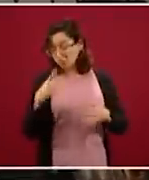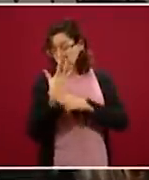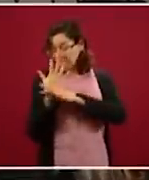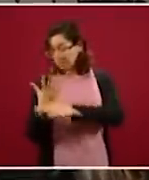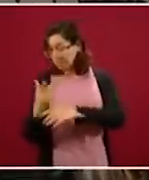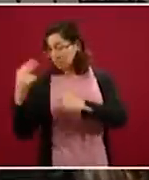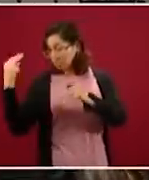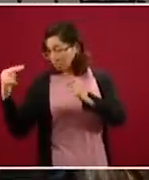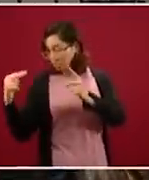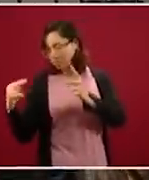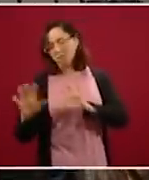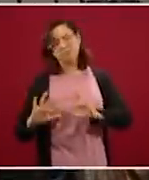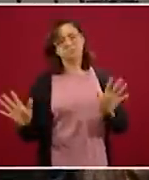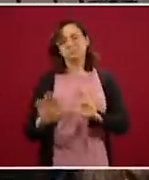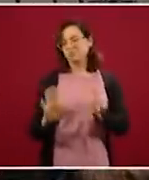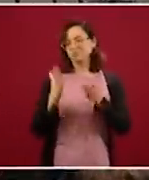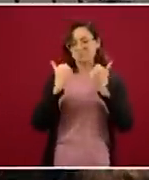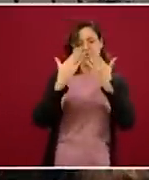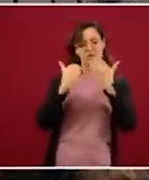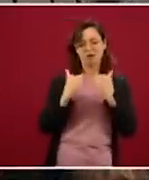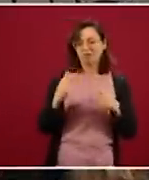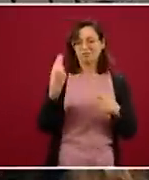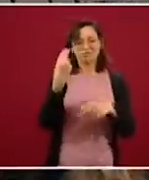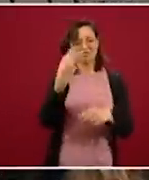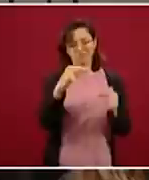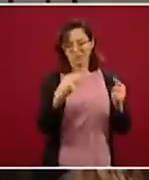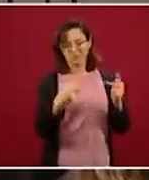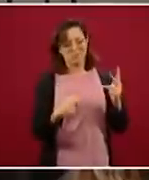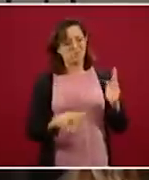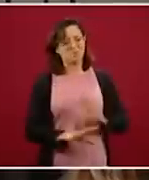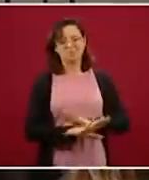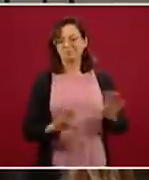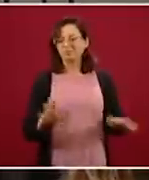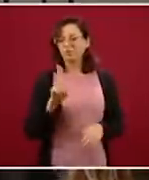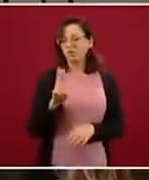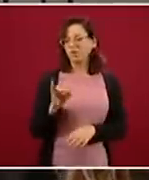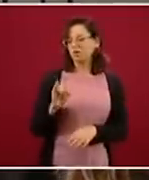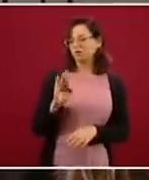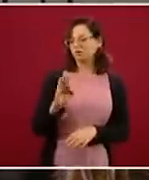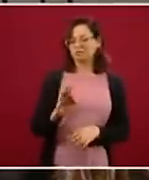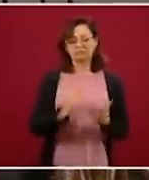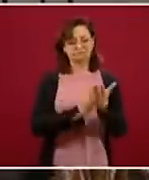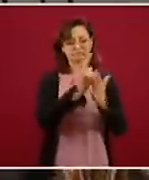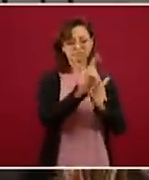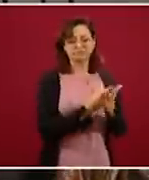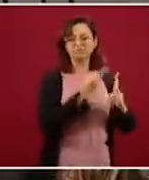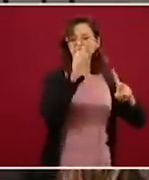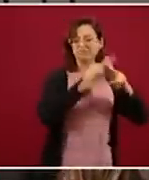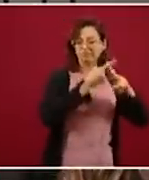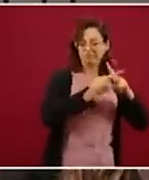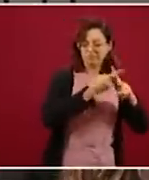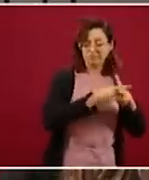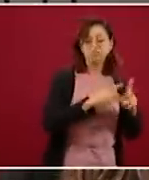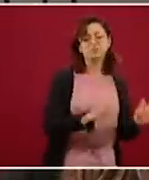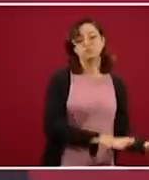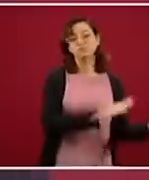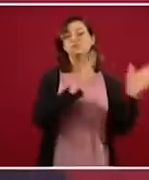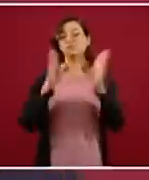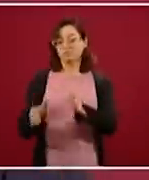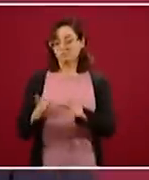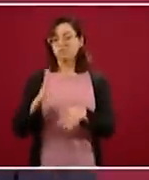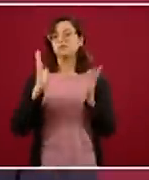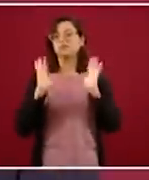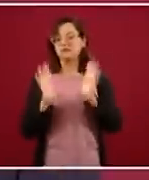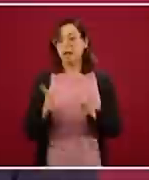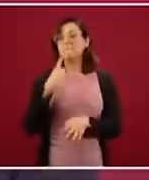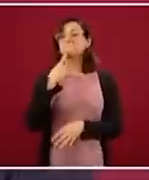de que en una sociedad democrática la unidad de inteligencia financiera empiece a investigar a alguien. El otro modelo es un modelo reactivo, que tiene que ver